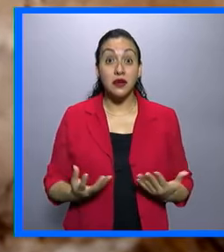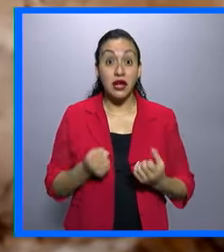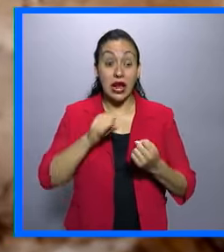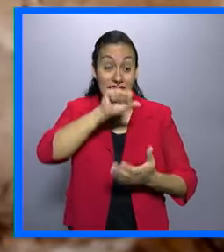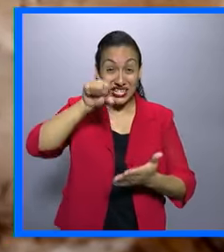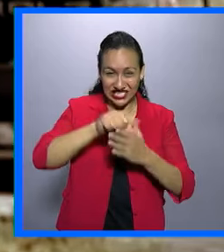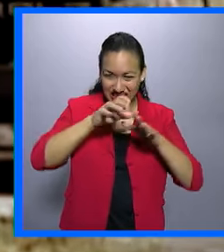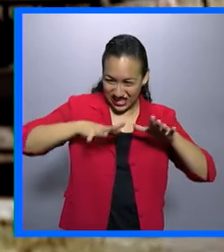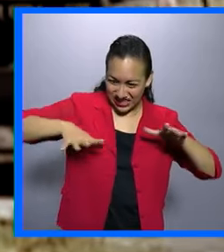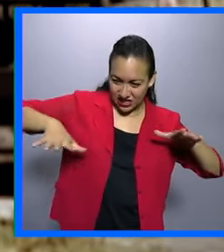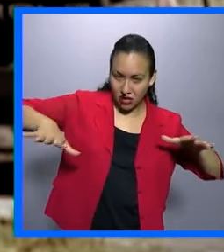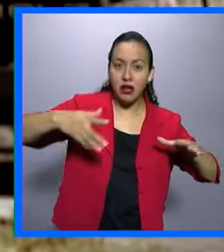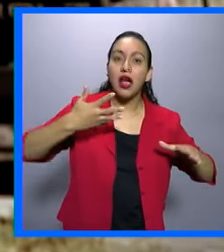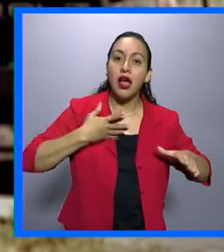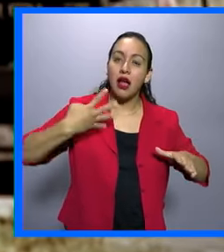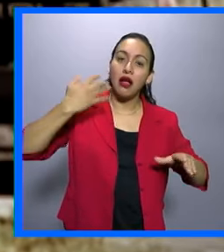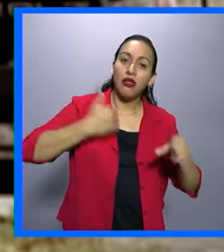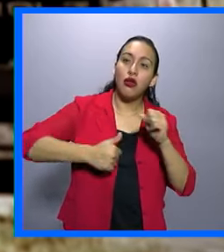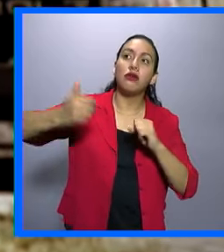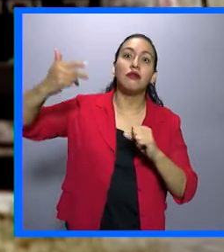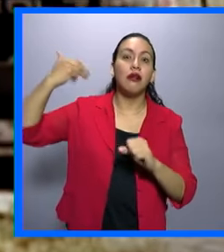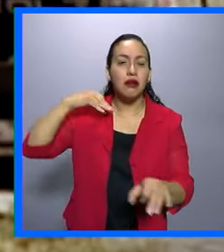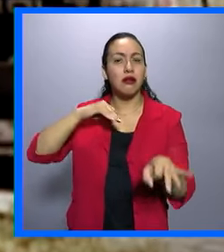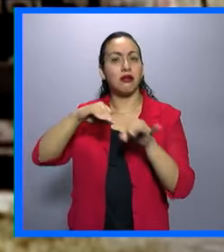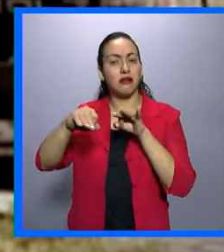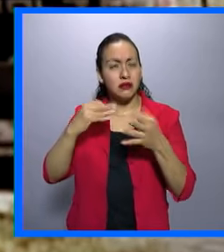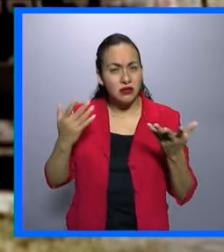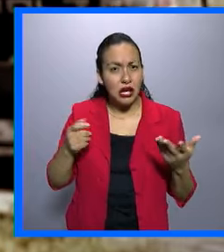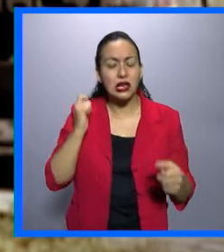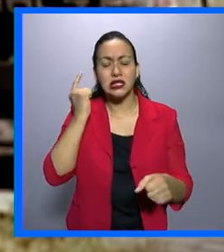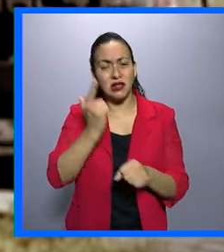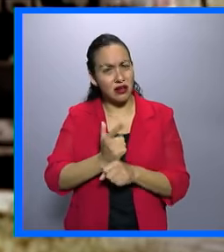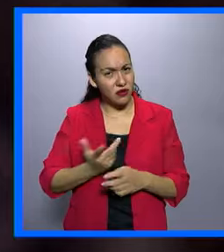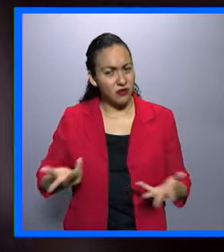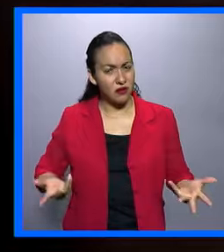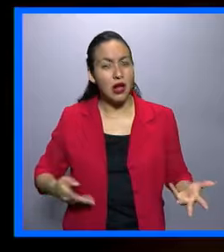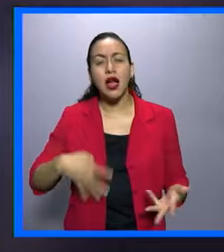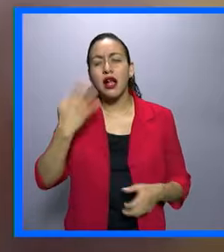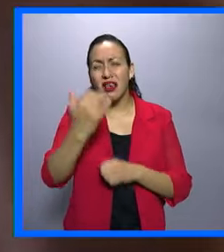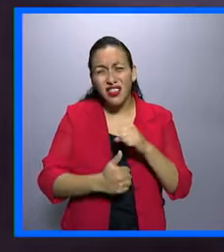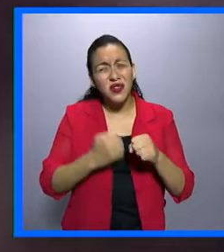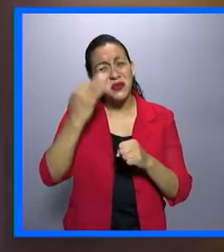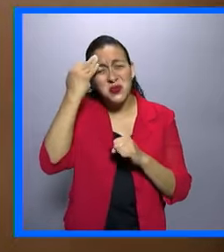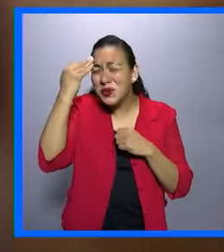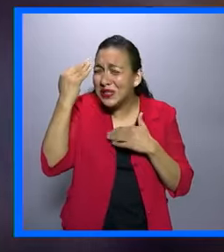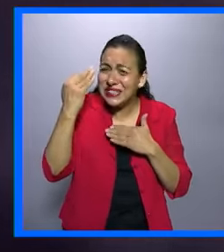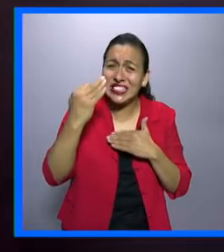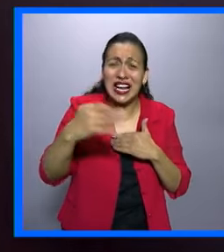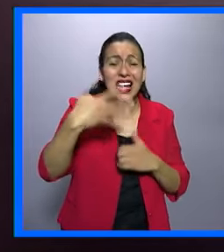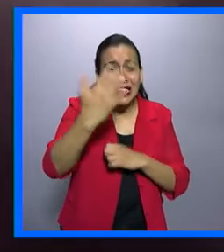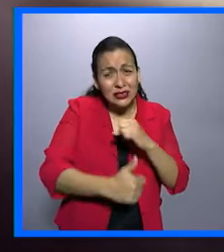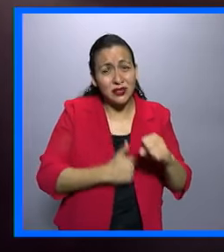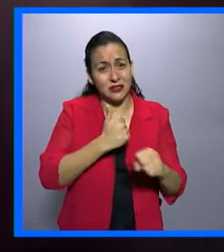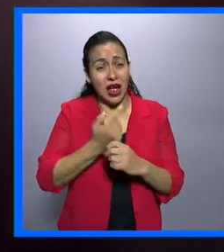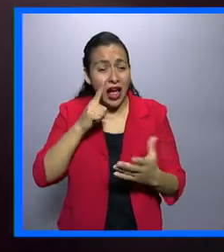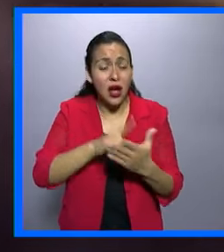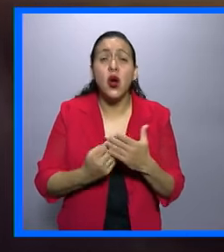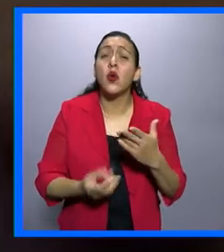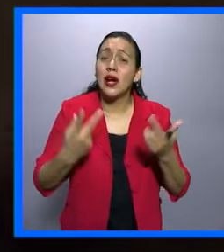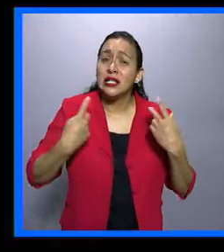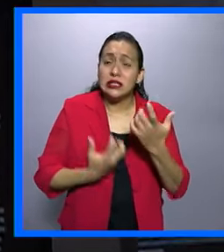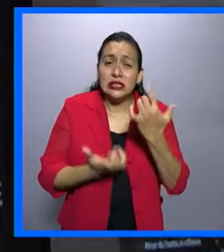de exterminio llevaba 14 años en operación cuando fue descubierto. 14 años en los que es imposible definir los